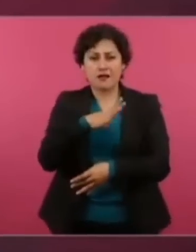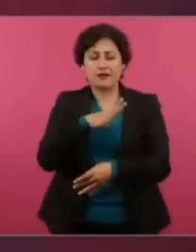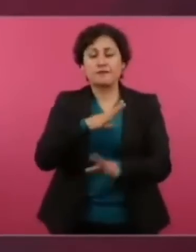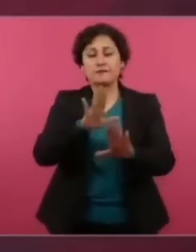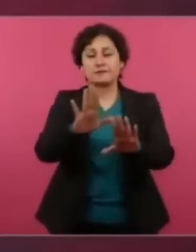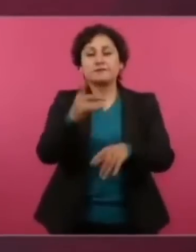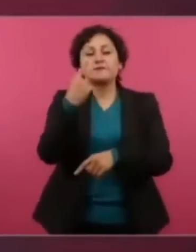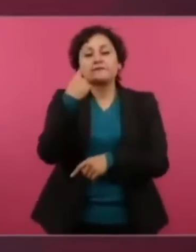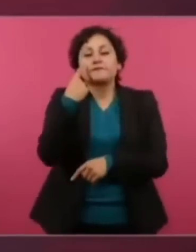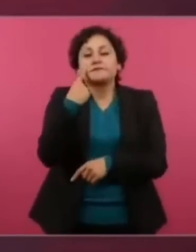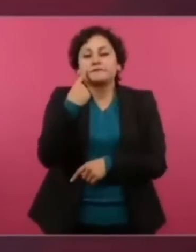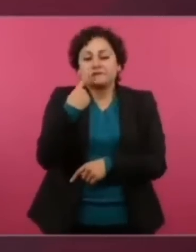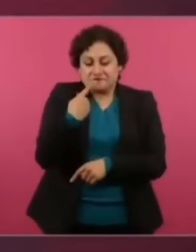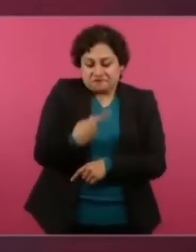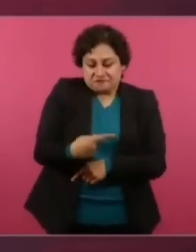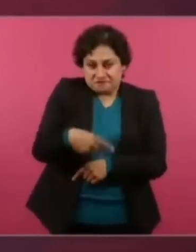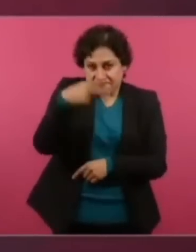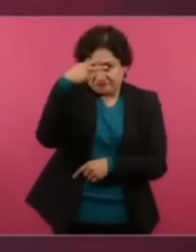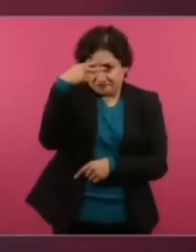el caso de nosotros,